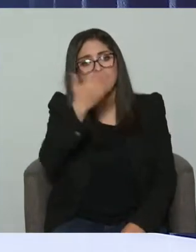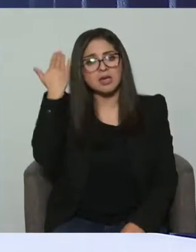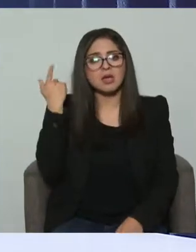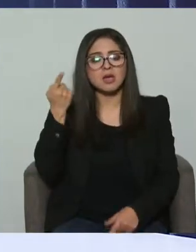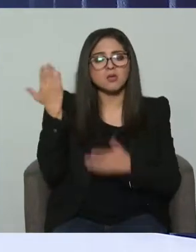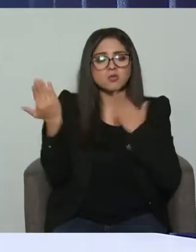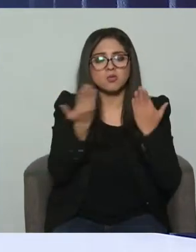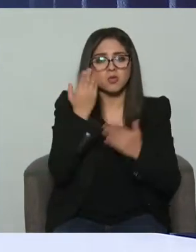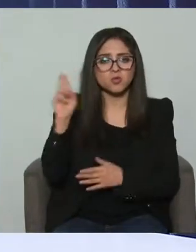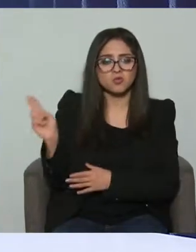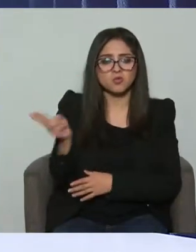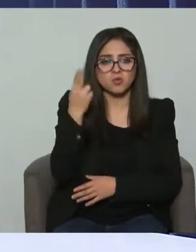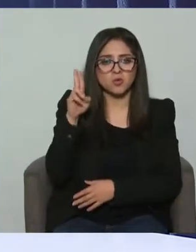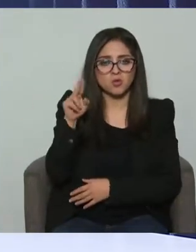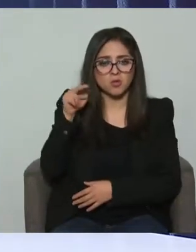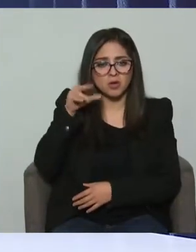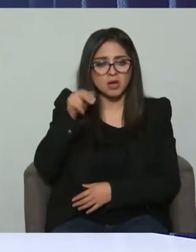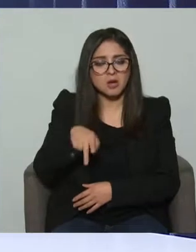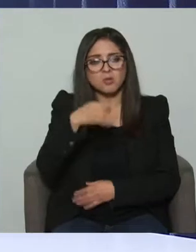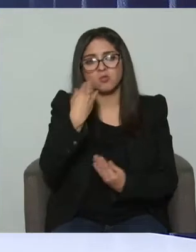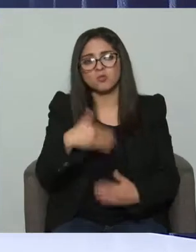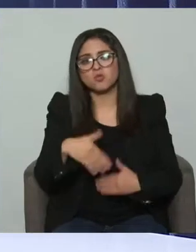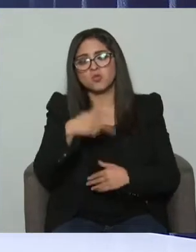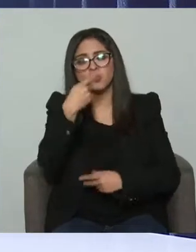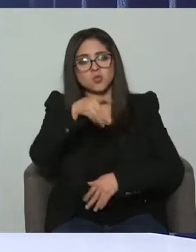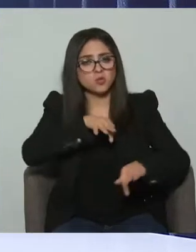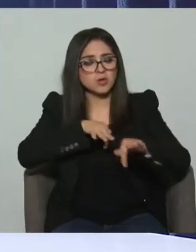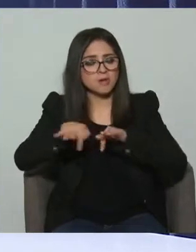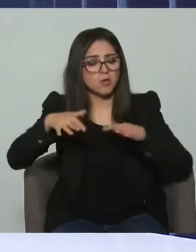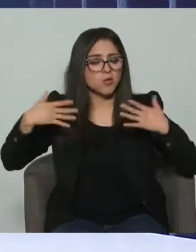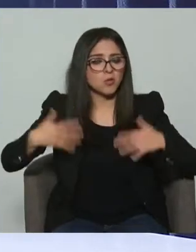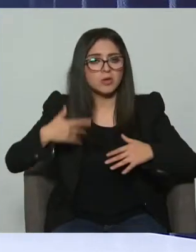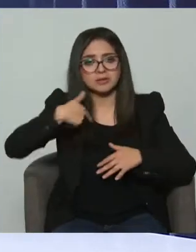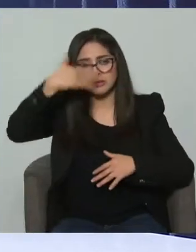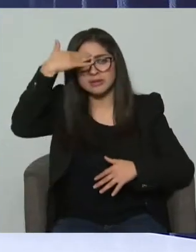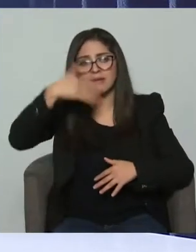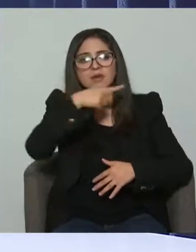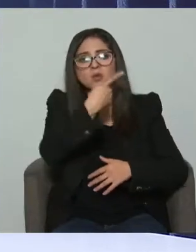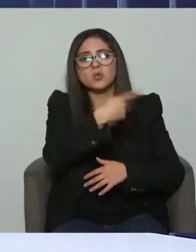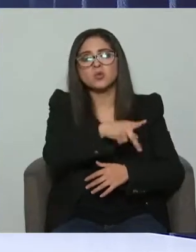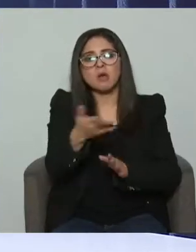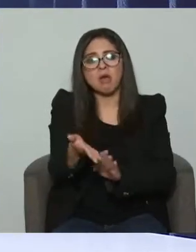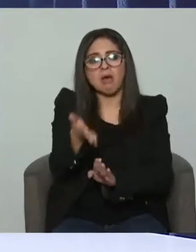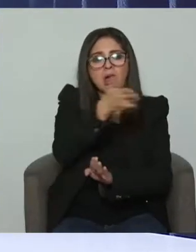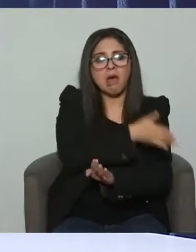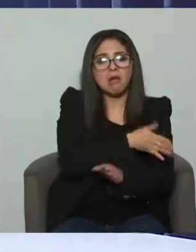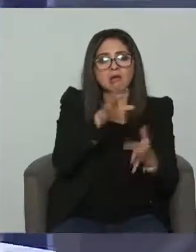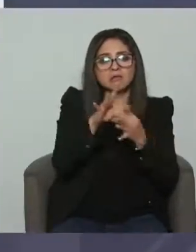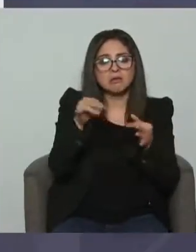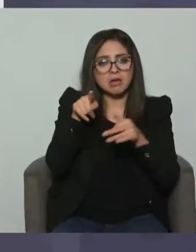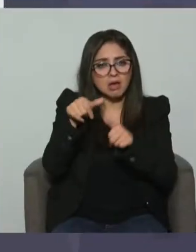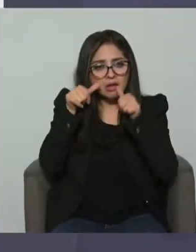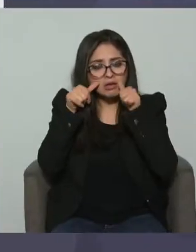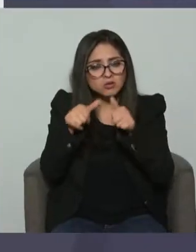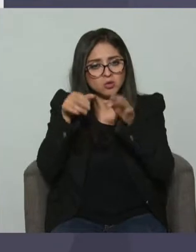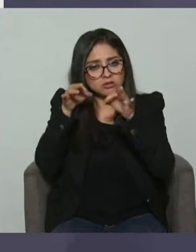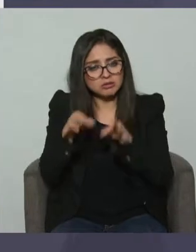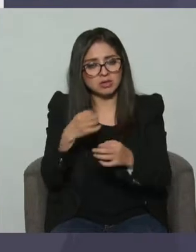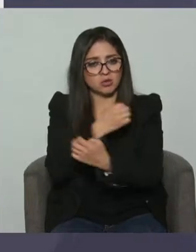de México, con una larga trayectoria que tienes, pues sabemos tus antecedentes, pues siempre a favor de la educación. Para ti,